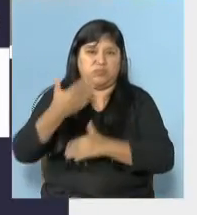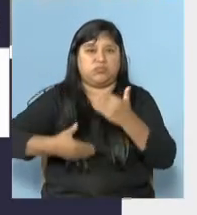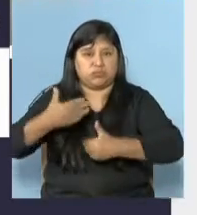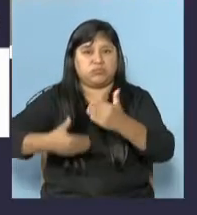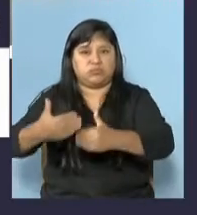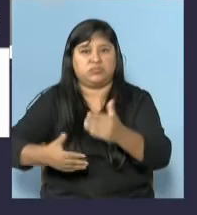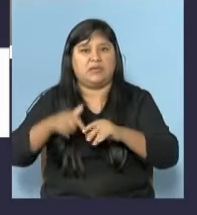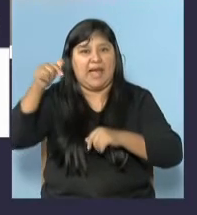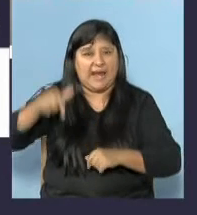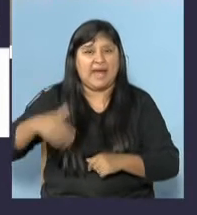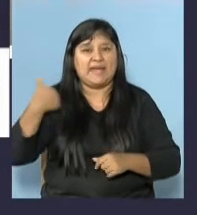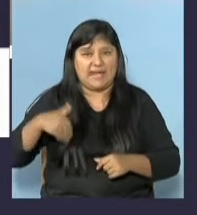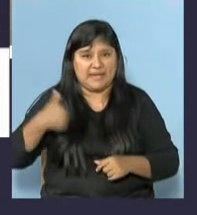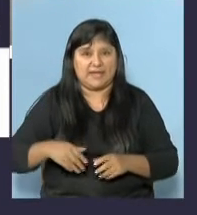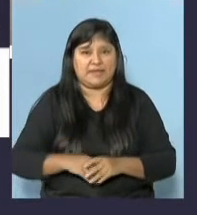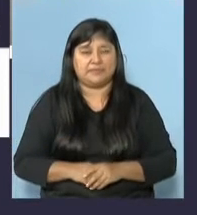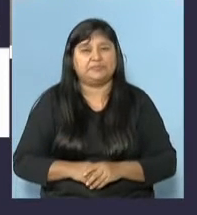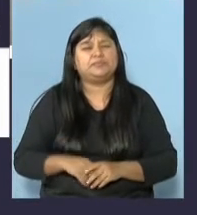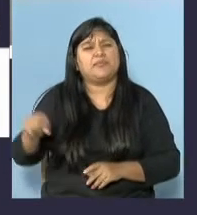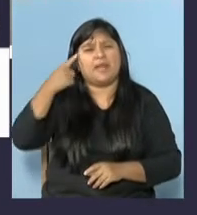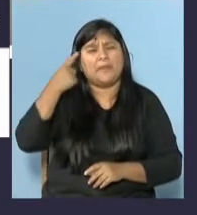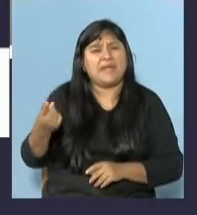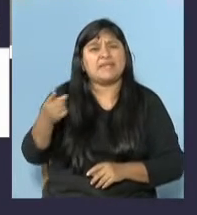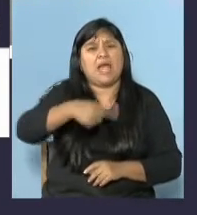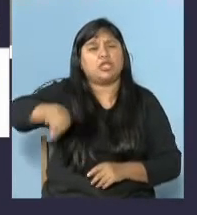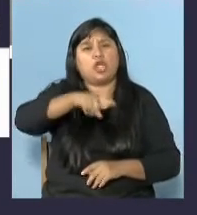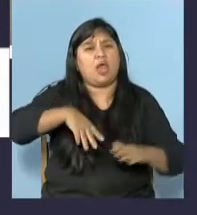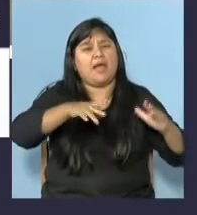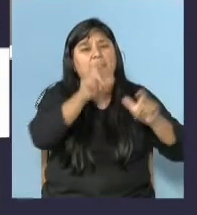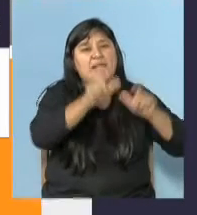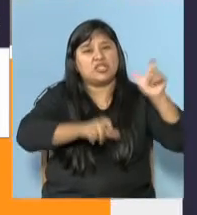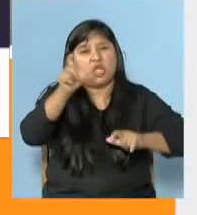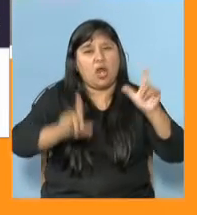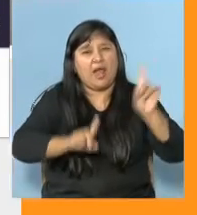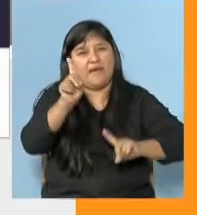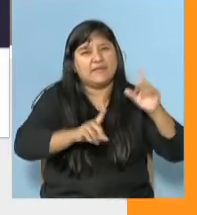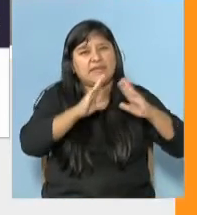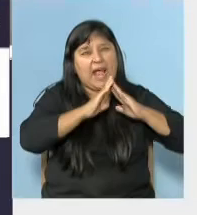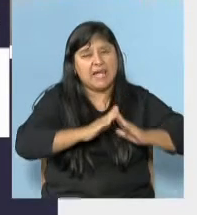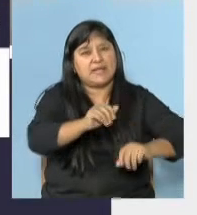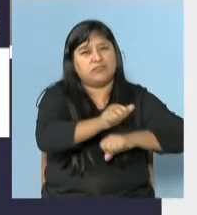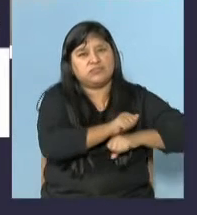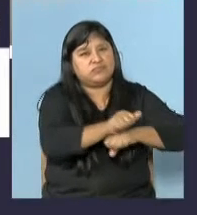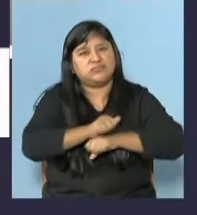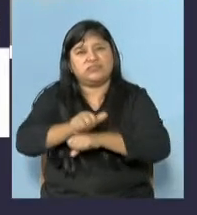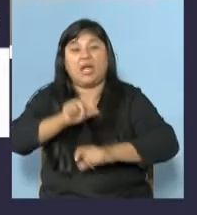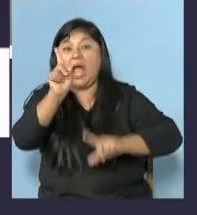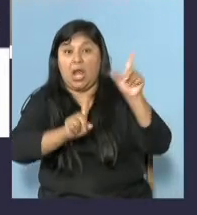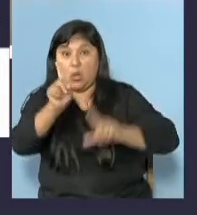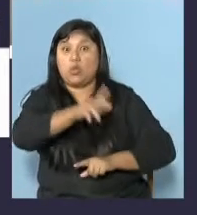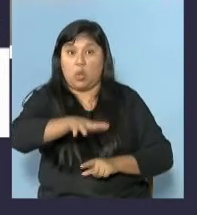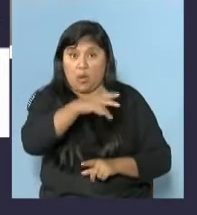en Argentina. Licenciada, ¿cómo ve el tema de aislamientos en algunos lugares? ¿Es necesario cuando por ahí